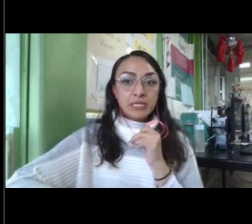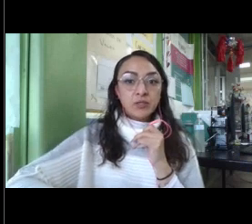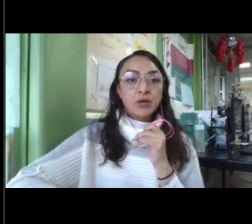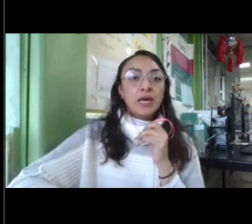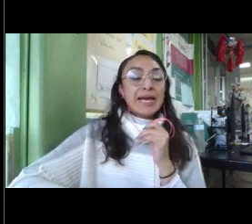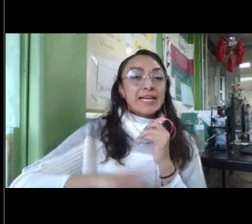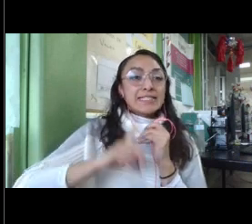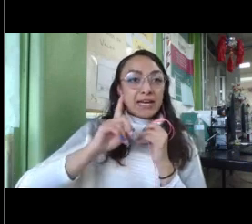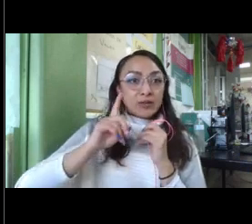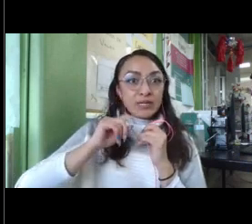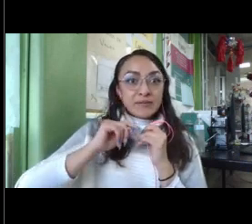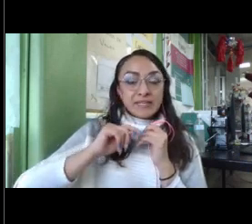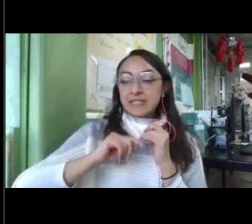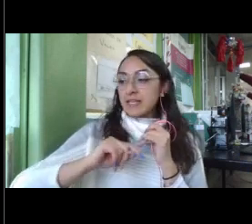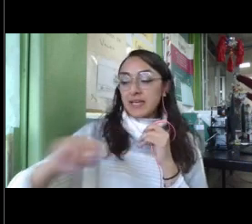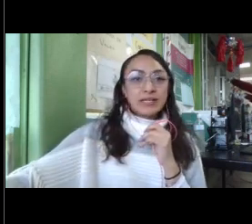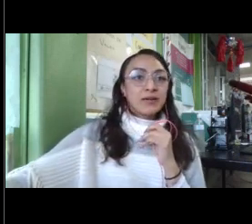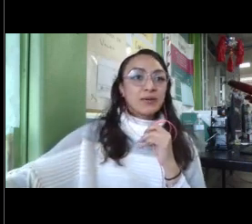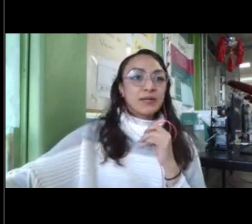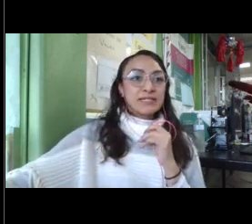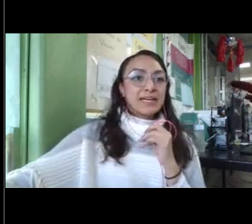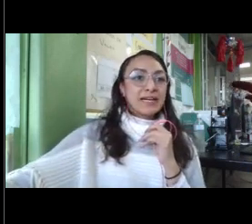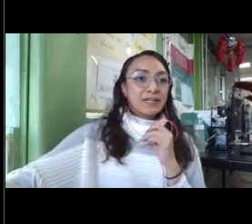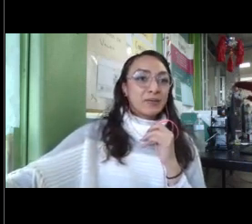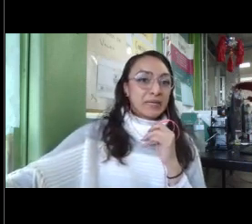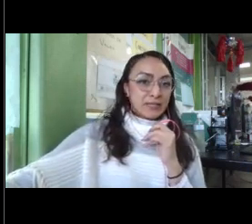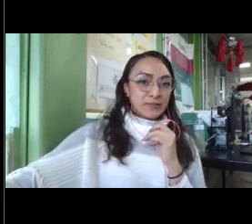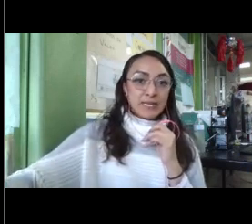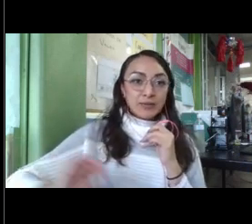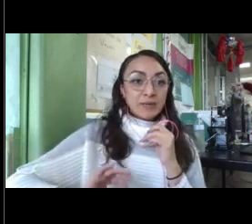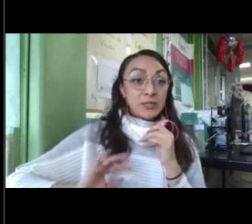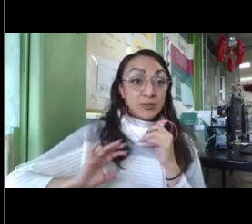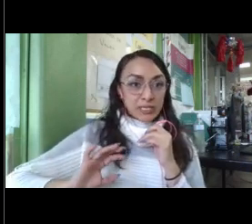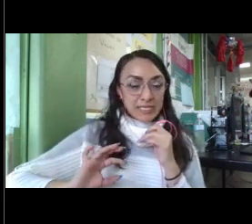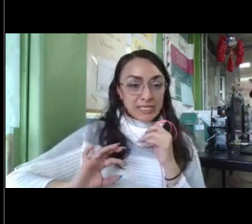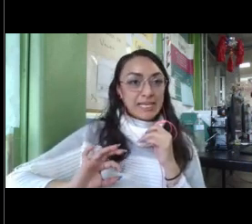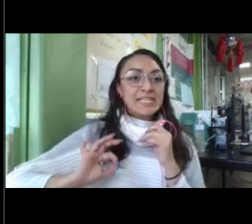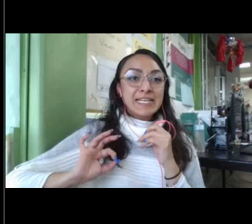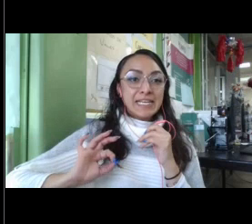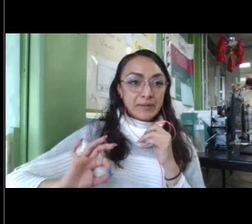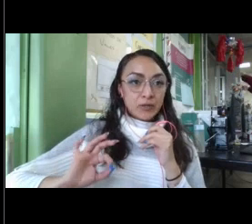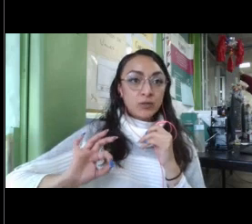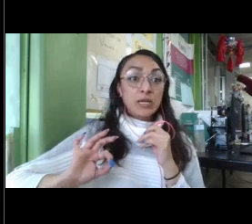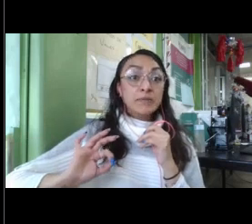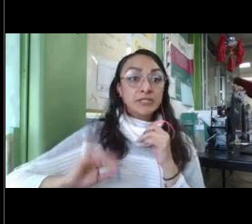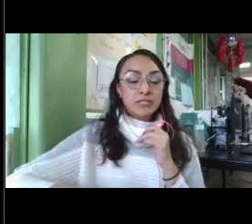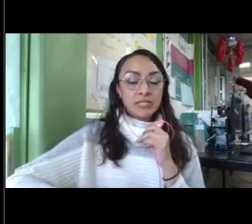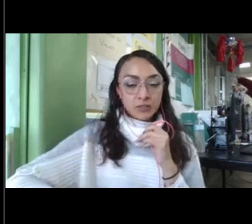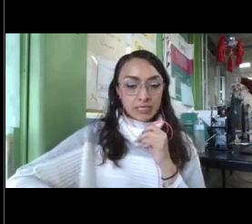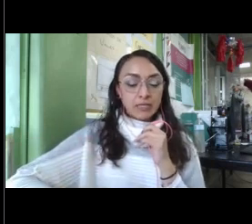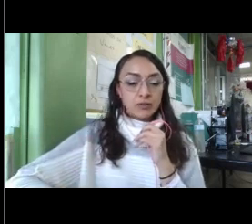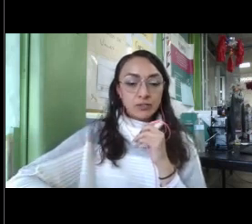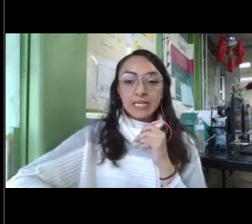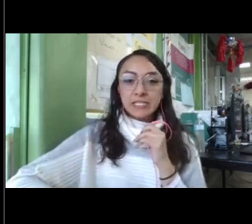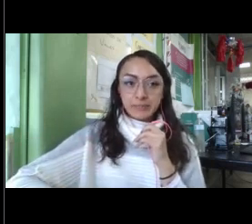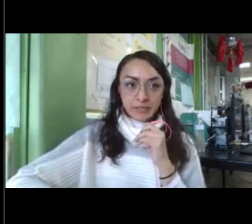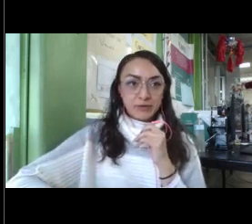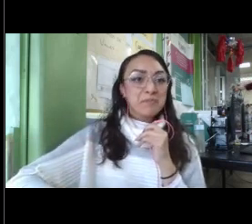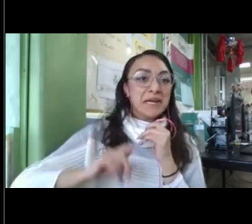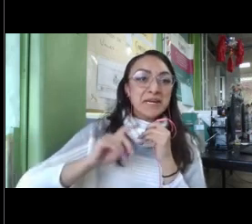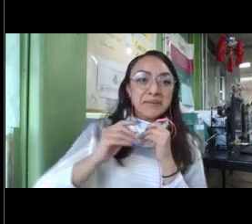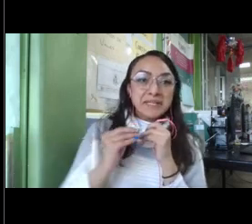precisamente por eso. Si alguna vez, y ahorita como lo decía acá el compañero, si alguna vez ustedes escriben con una persona sorda que conozca